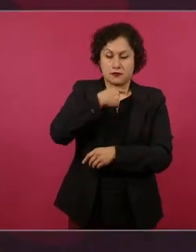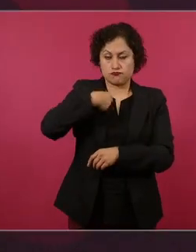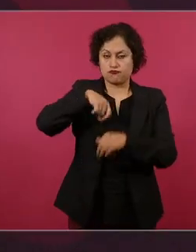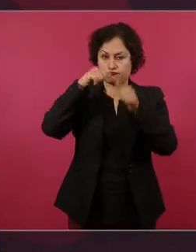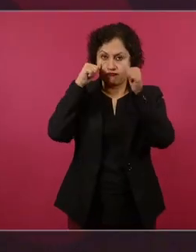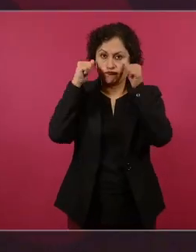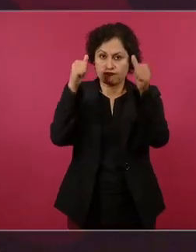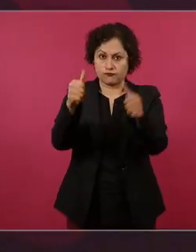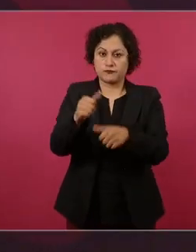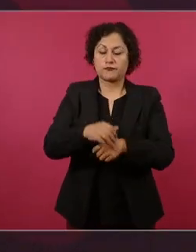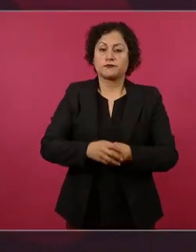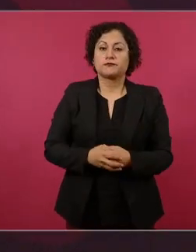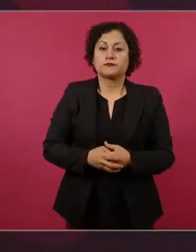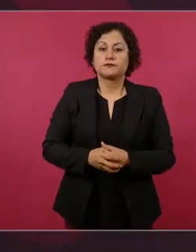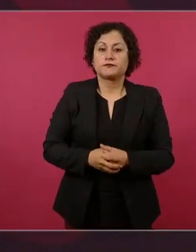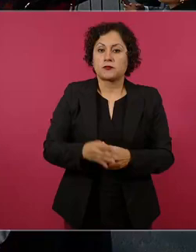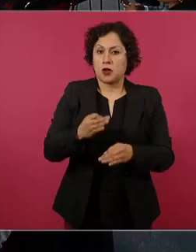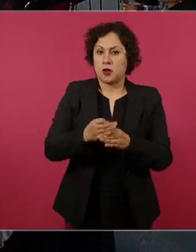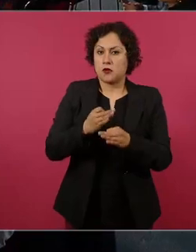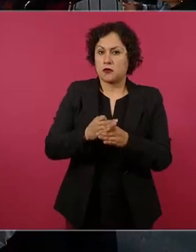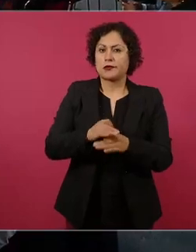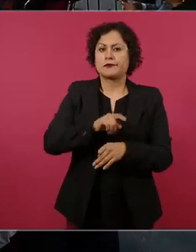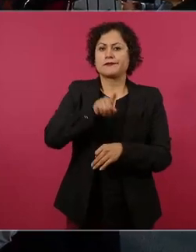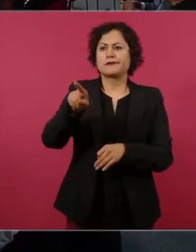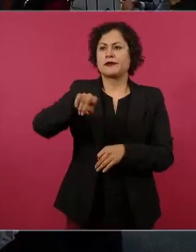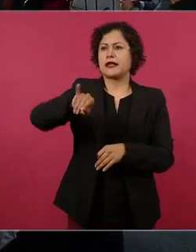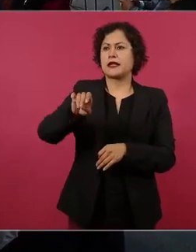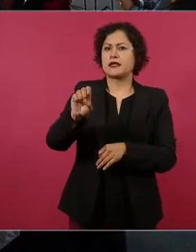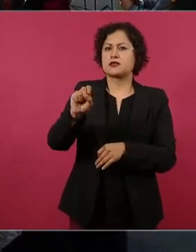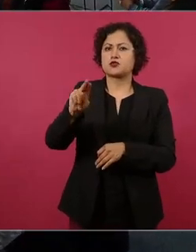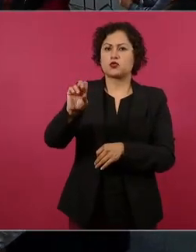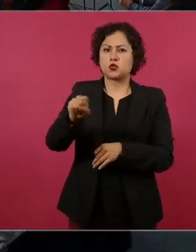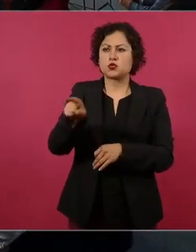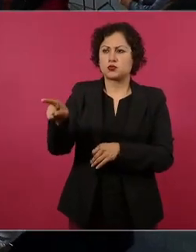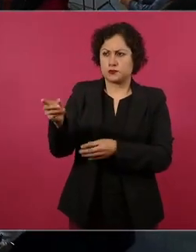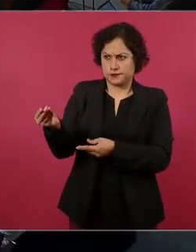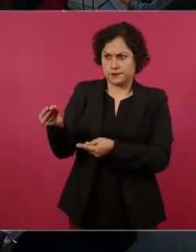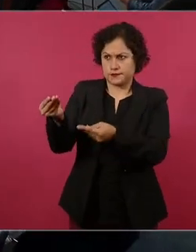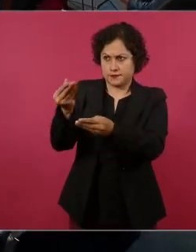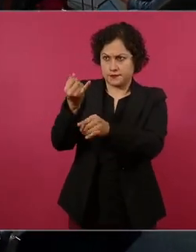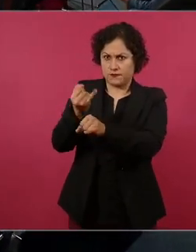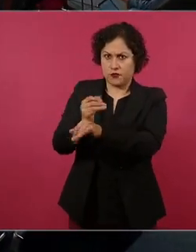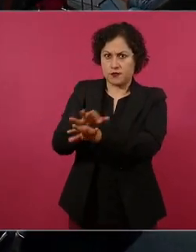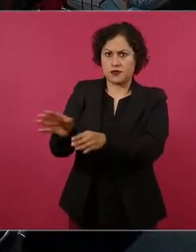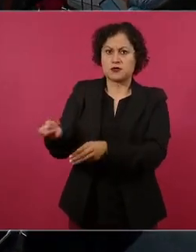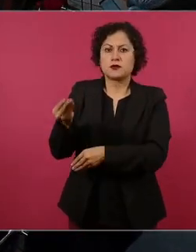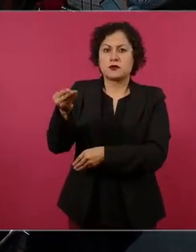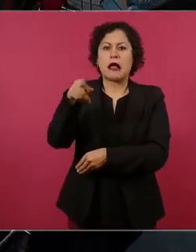con Jesús, que le des más información